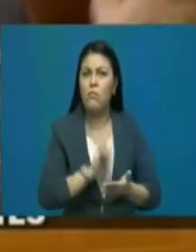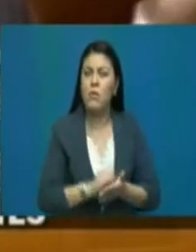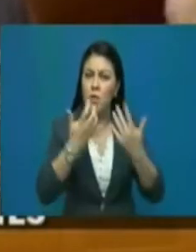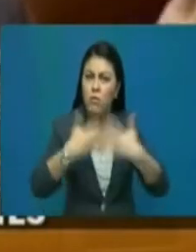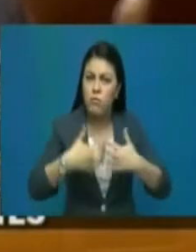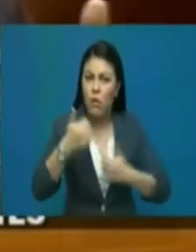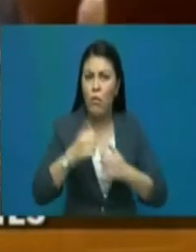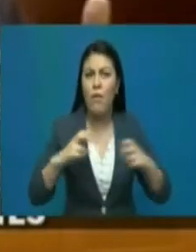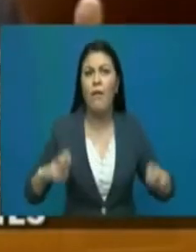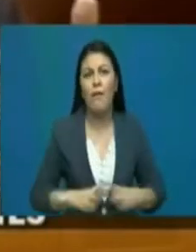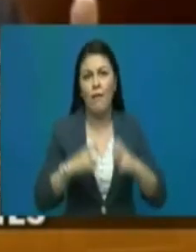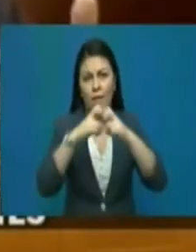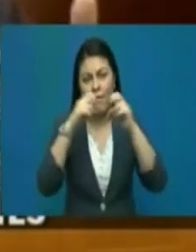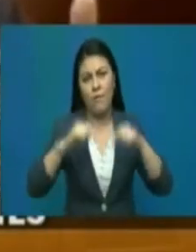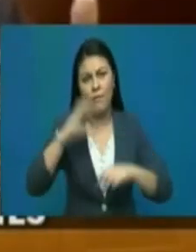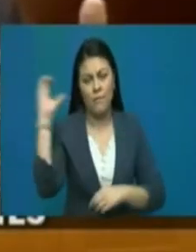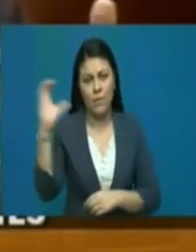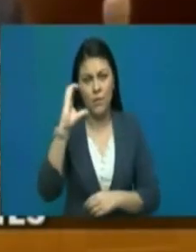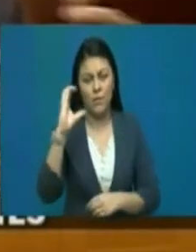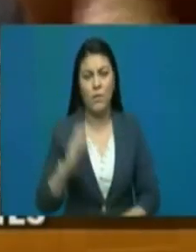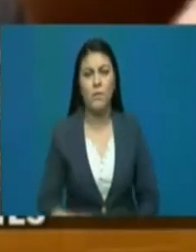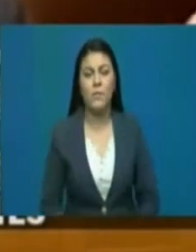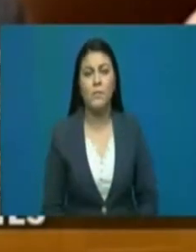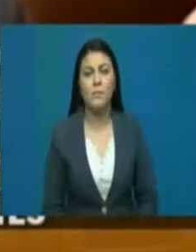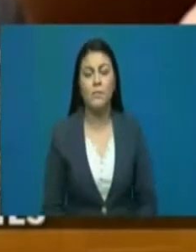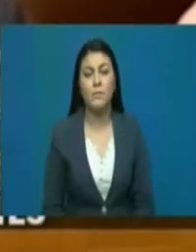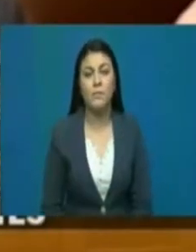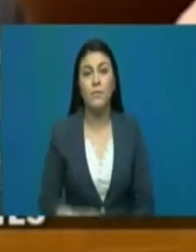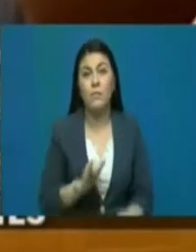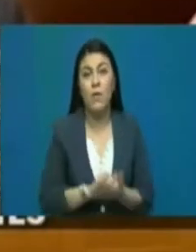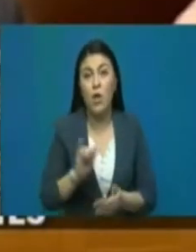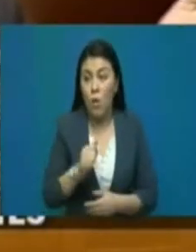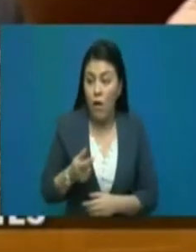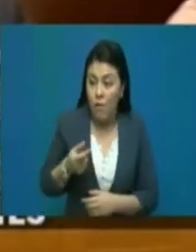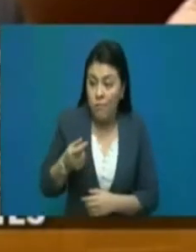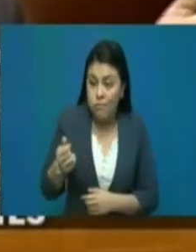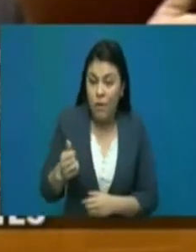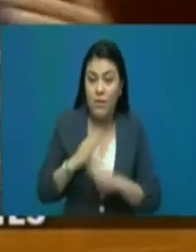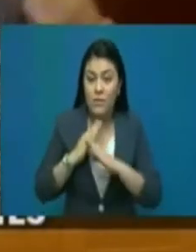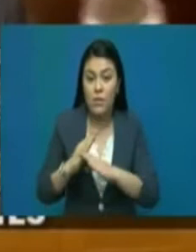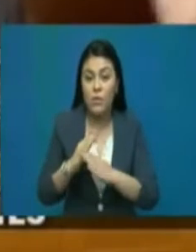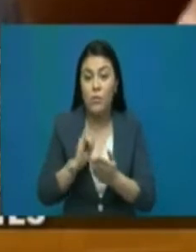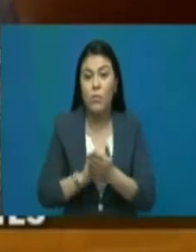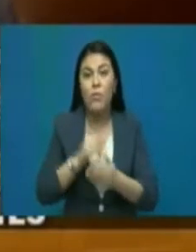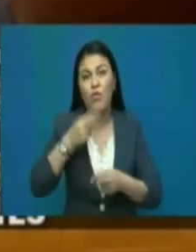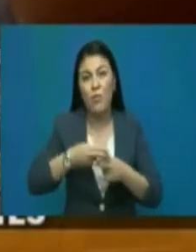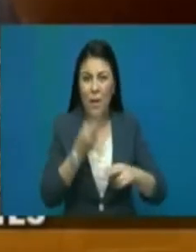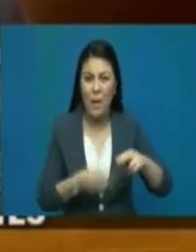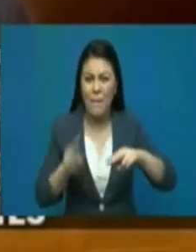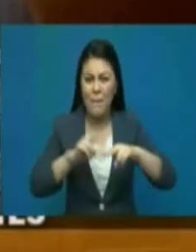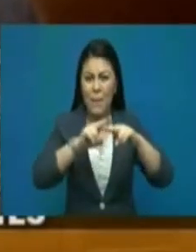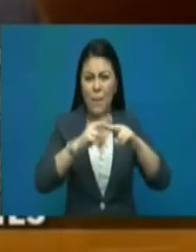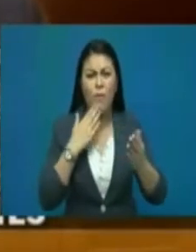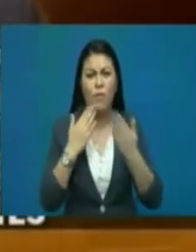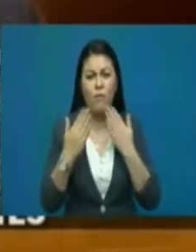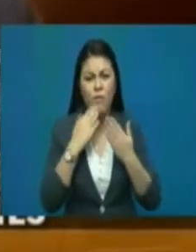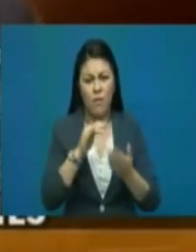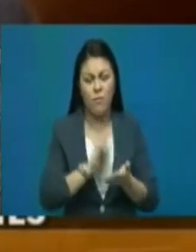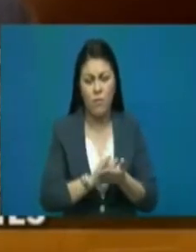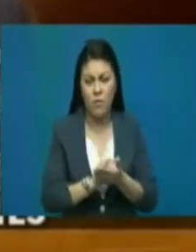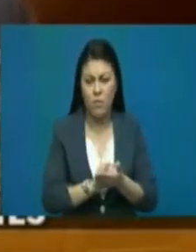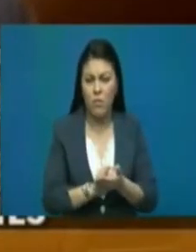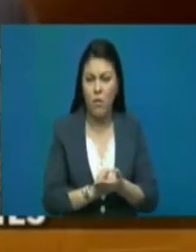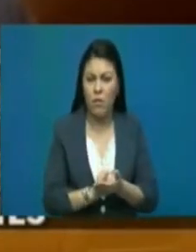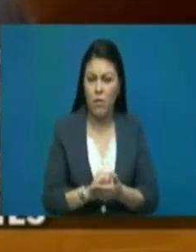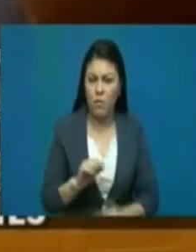energía en el país seguro el denominado cargo de confiabilidad que terminó